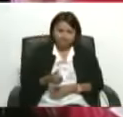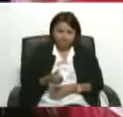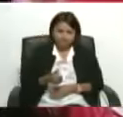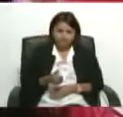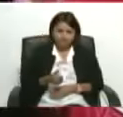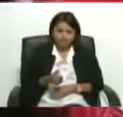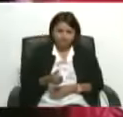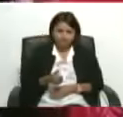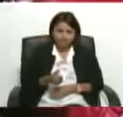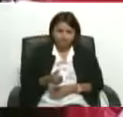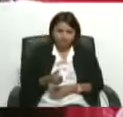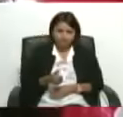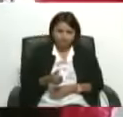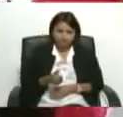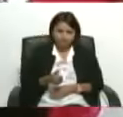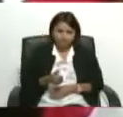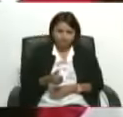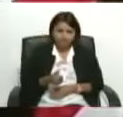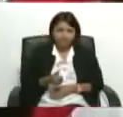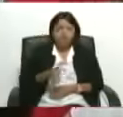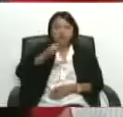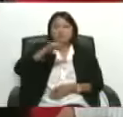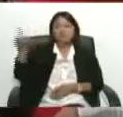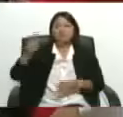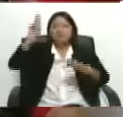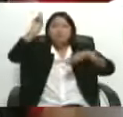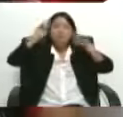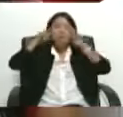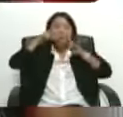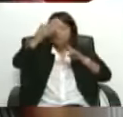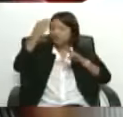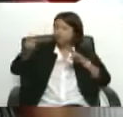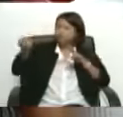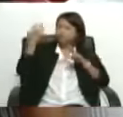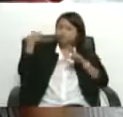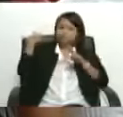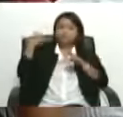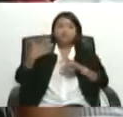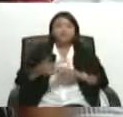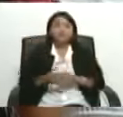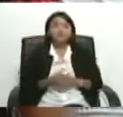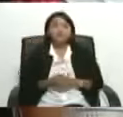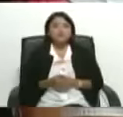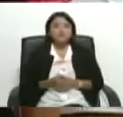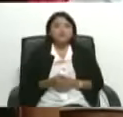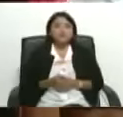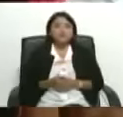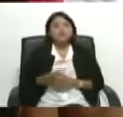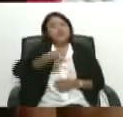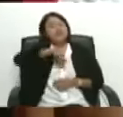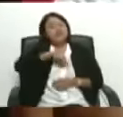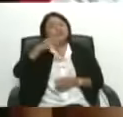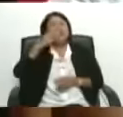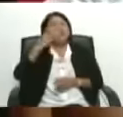hemos aprendido, hemos dejado el pendejo atrás. Cuando ellos vayan, ya nosotros